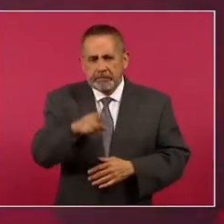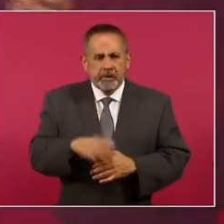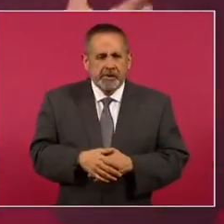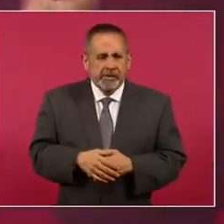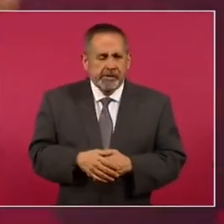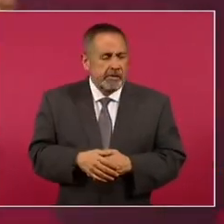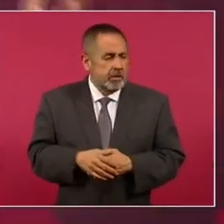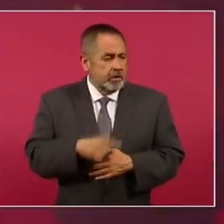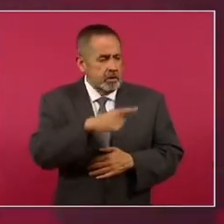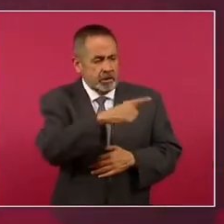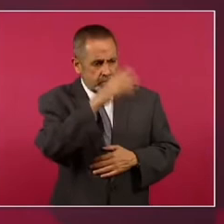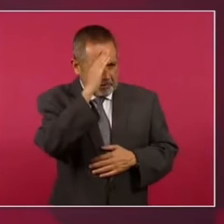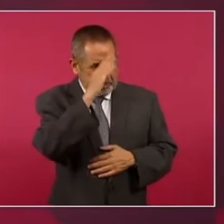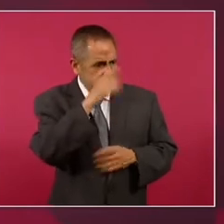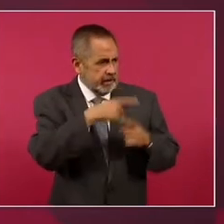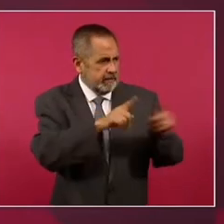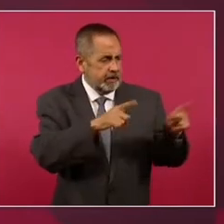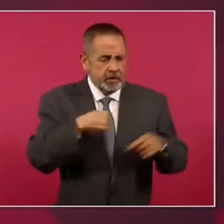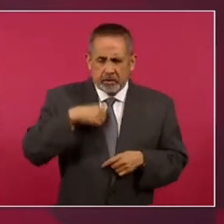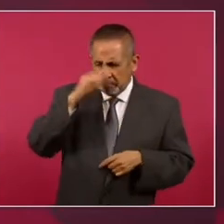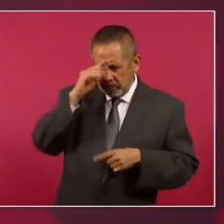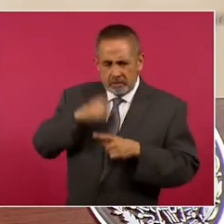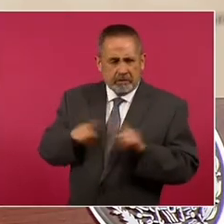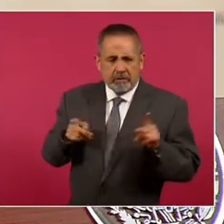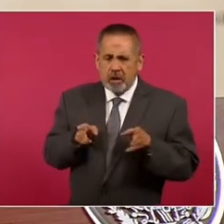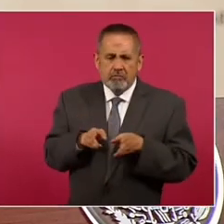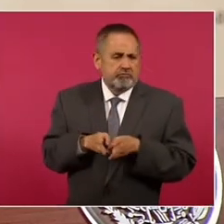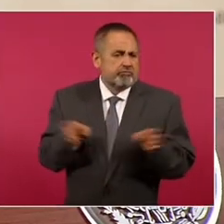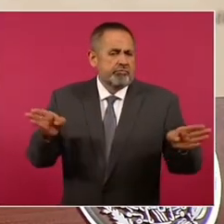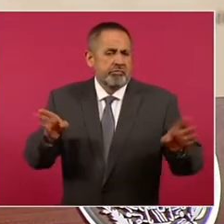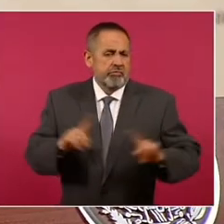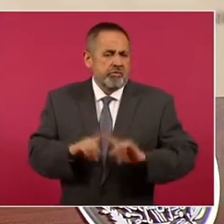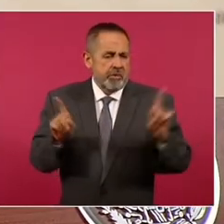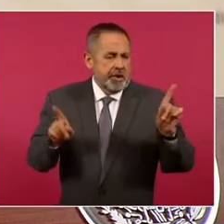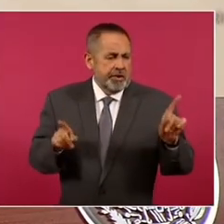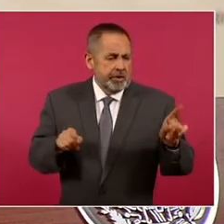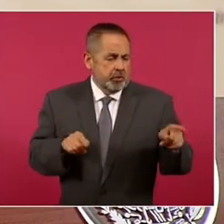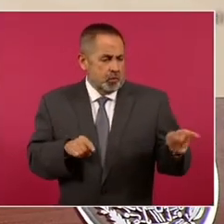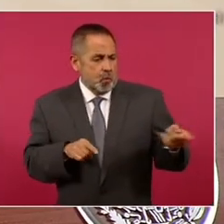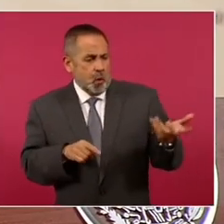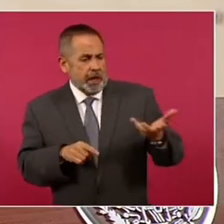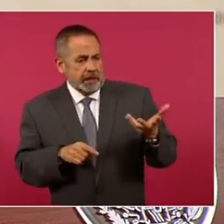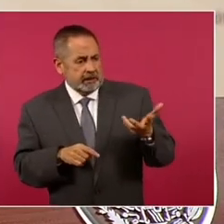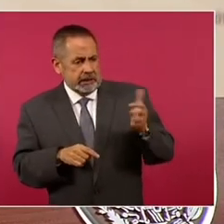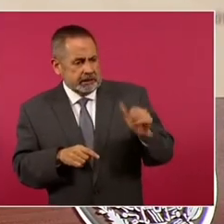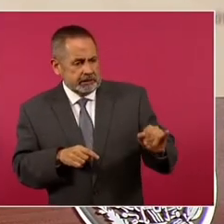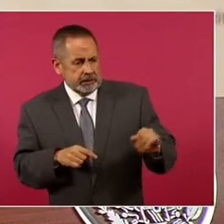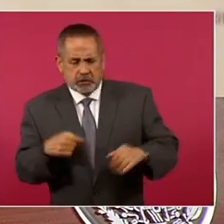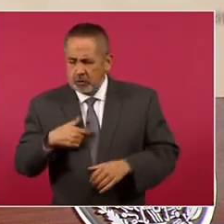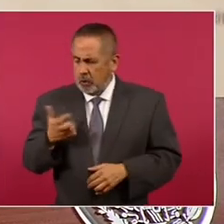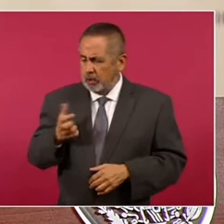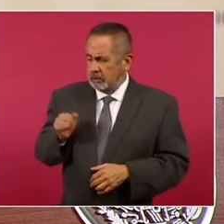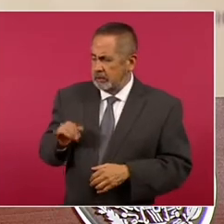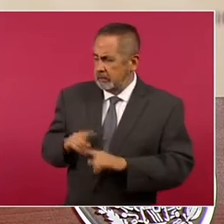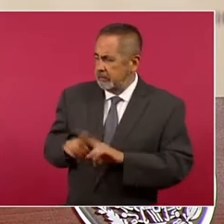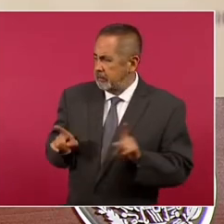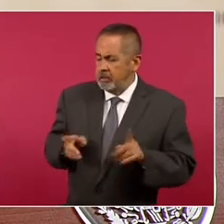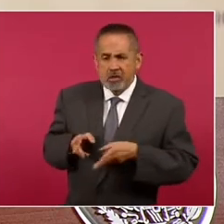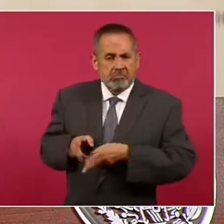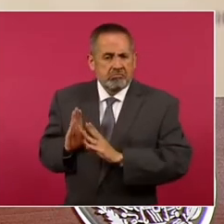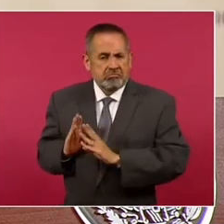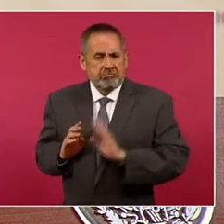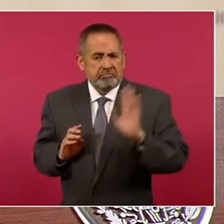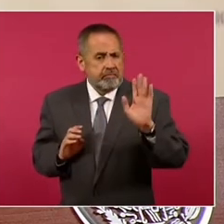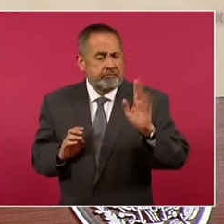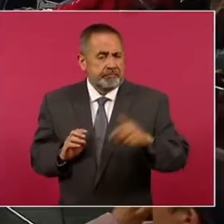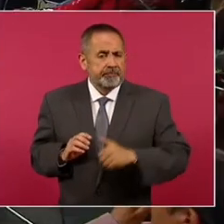tenemos dos formas, pues, de pensar y de actuar. Y nosotros sí